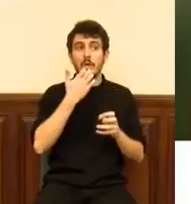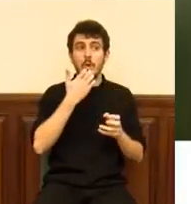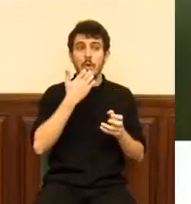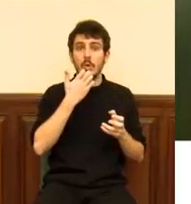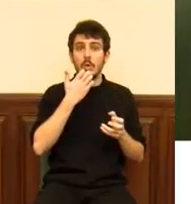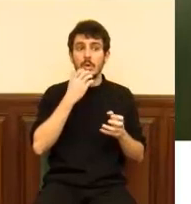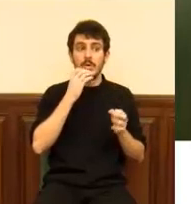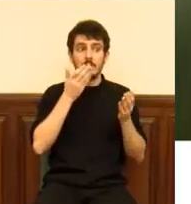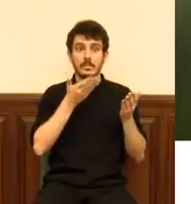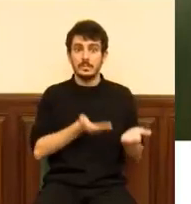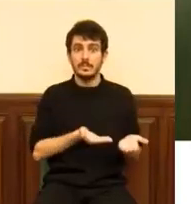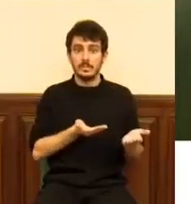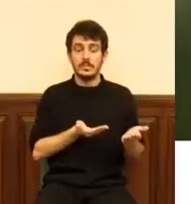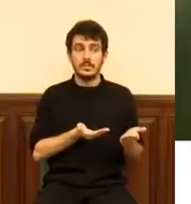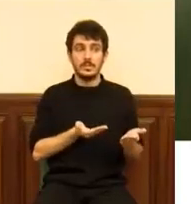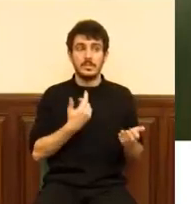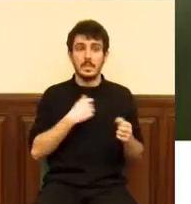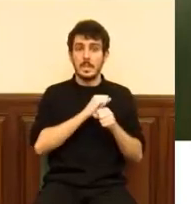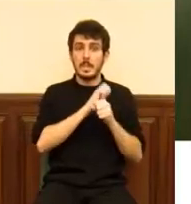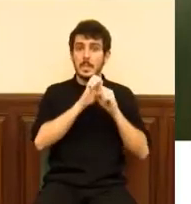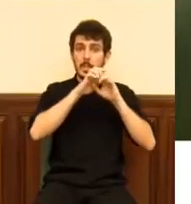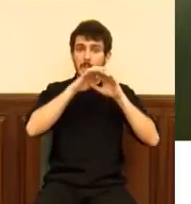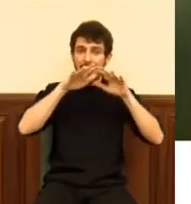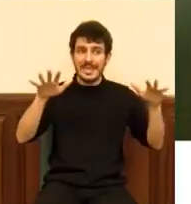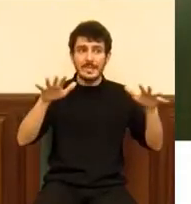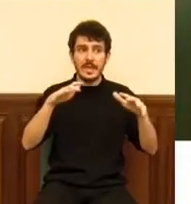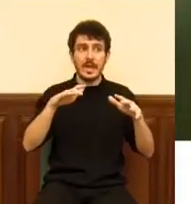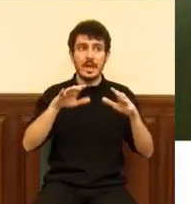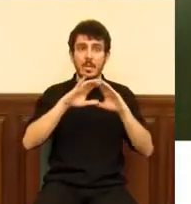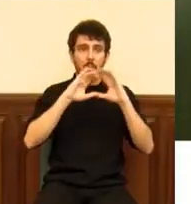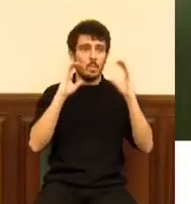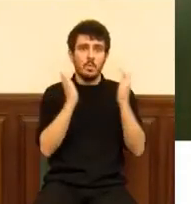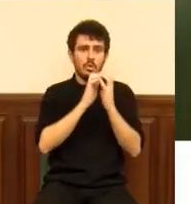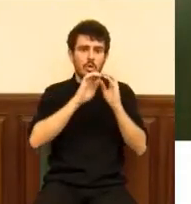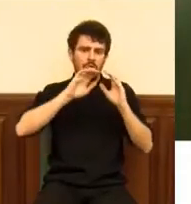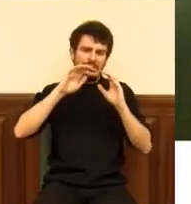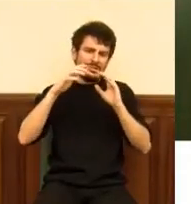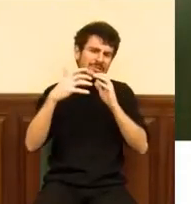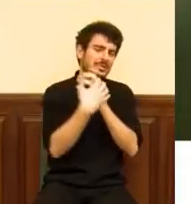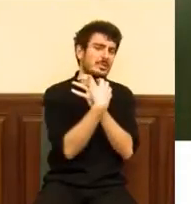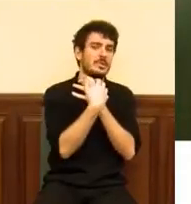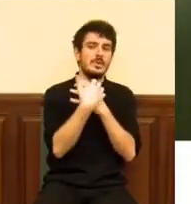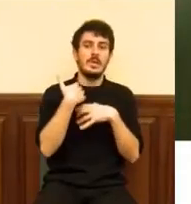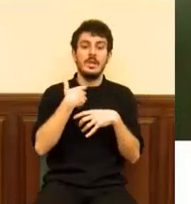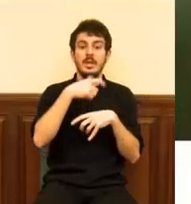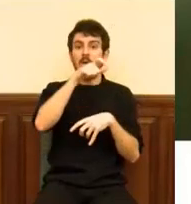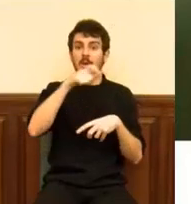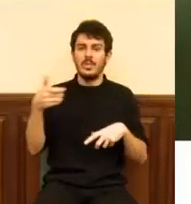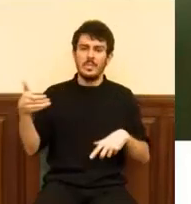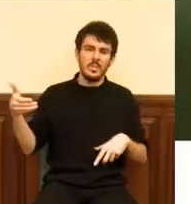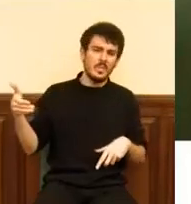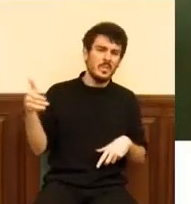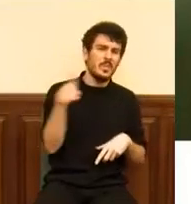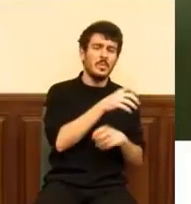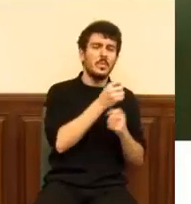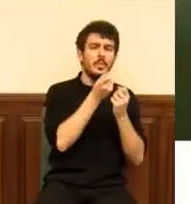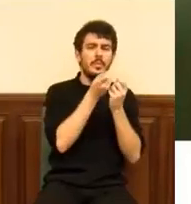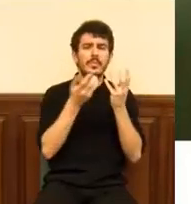este, con la pandemia que está asolando a todo el mundo, con la cantidad ya de personas fallecidas que